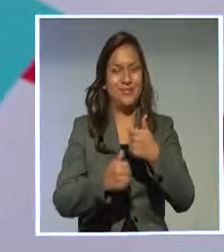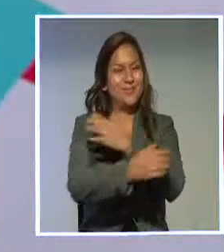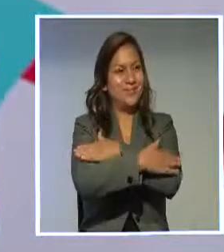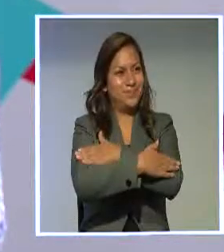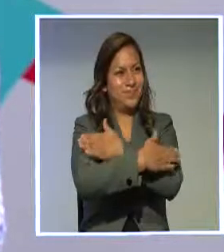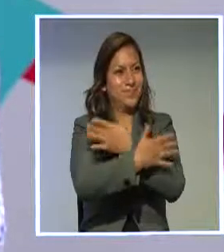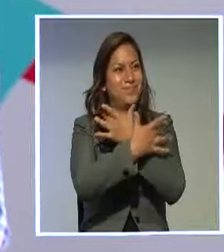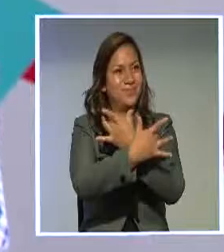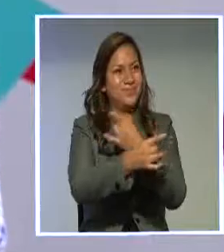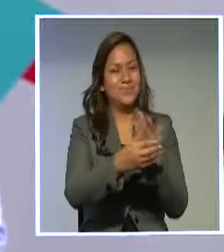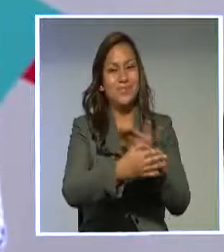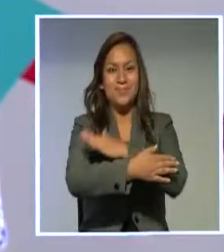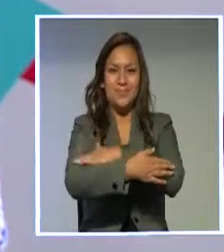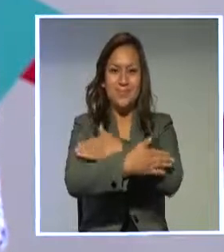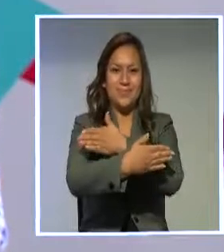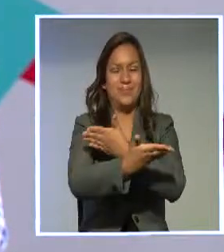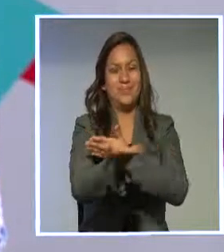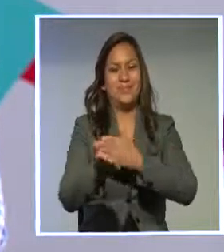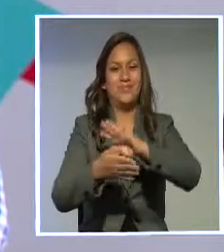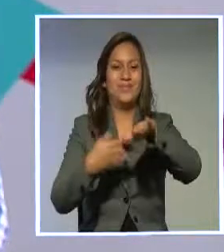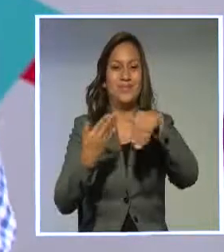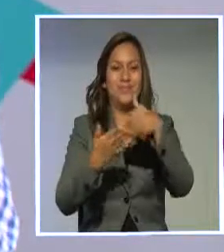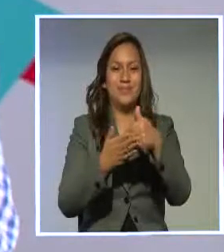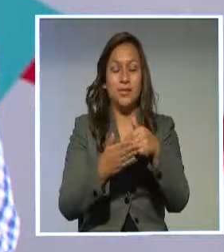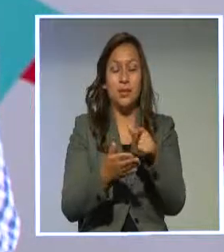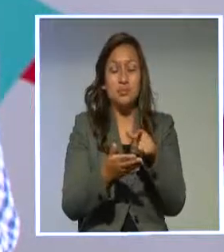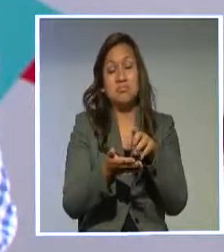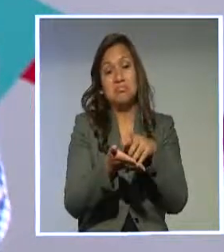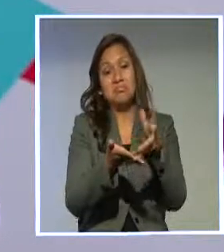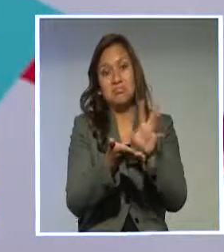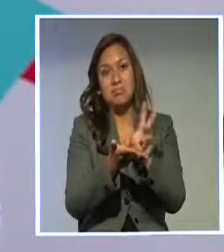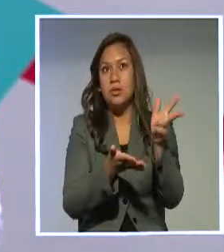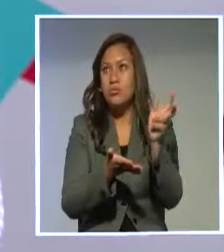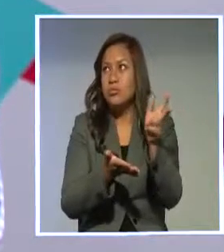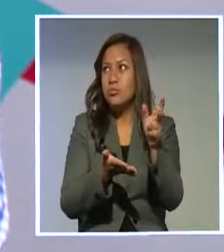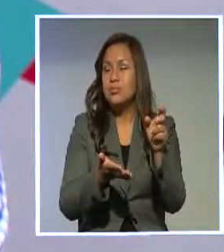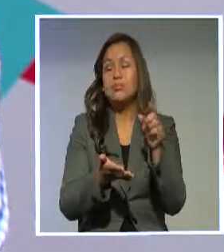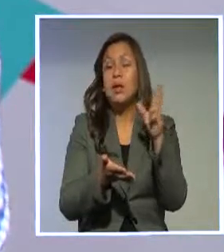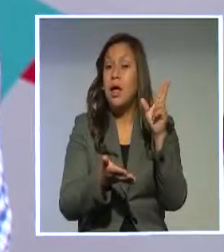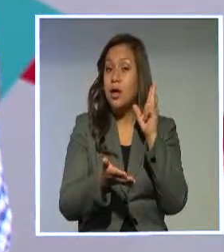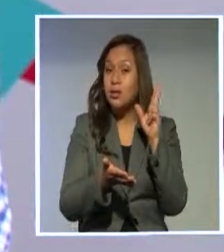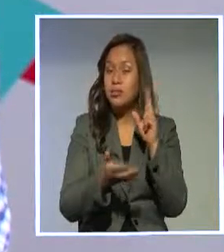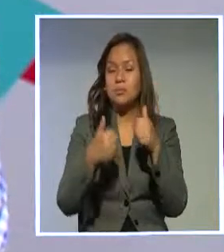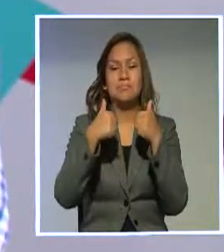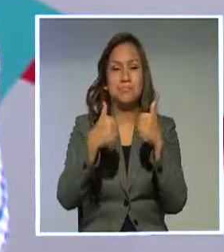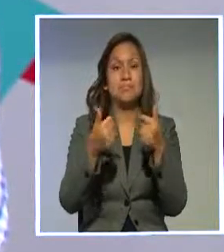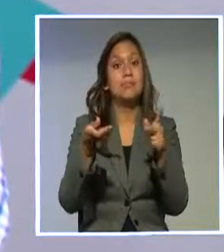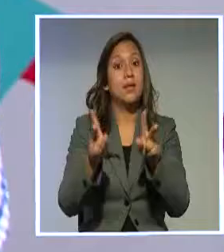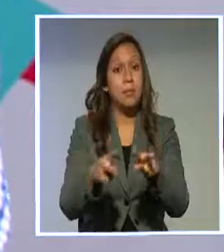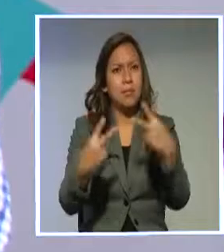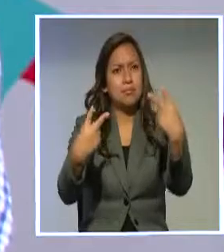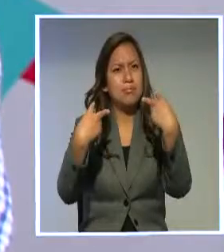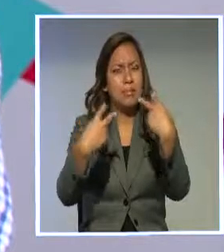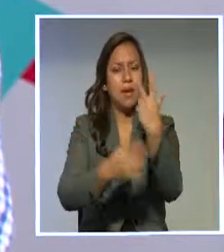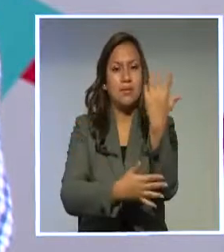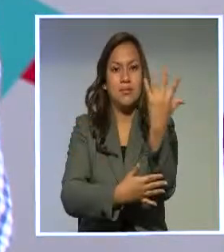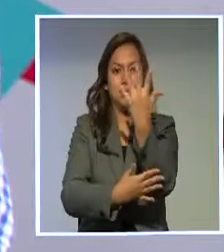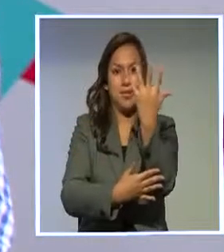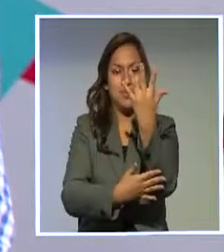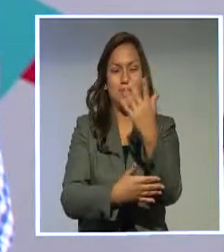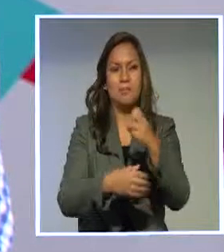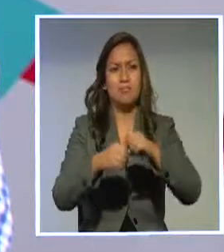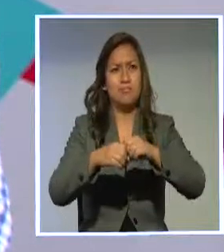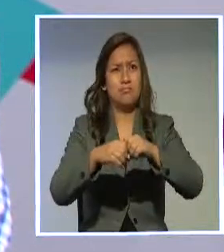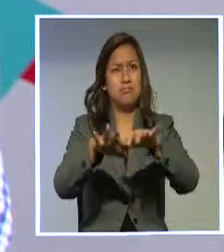saludarle, buenos días amigas, amigos oyentes y amigos televidentes también en todo el país que retransmiten la señal de la radio